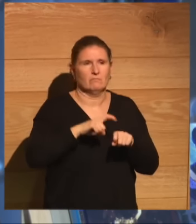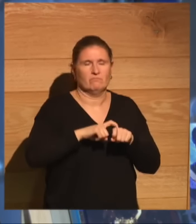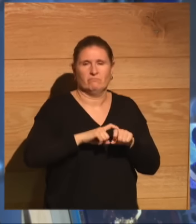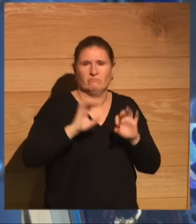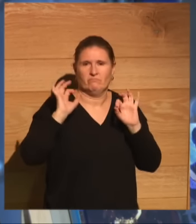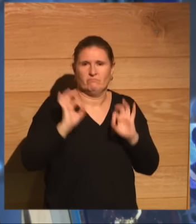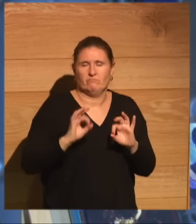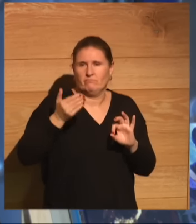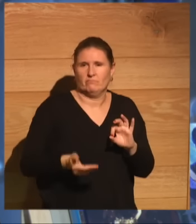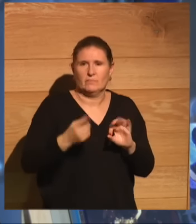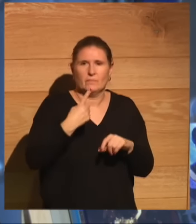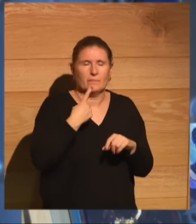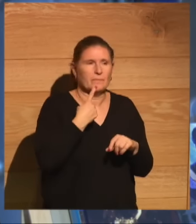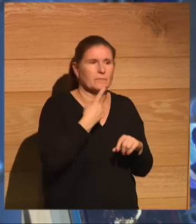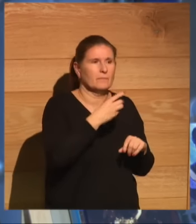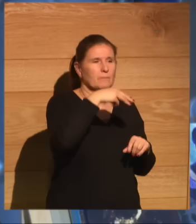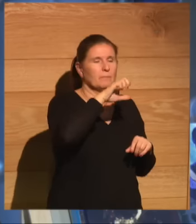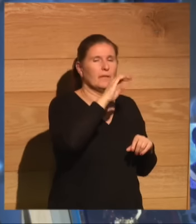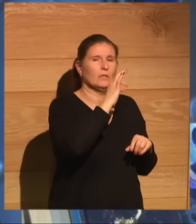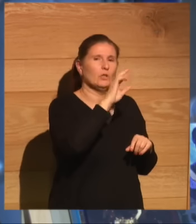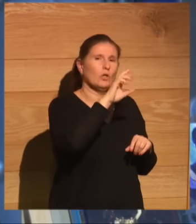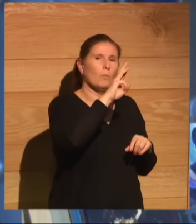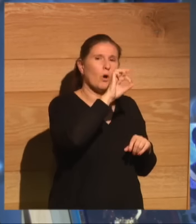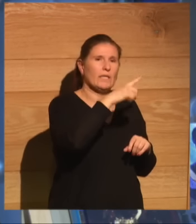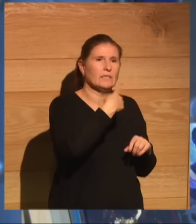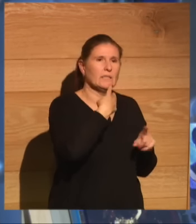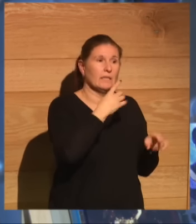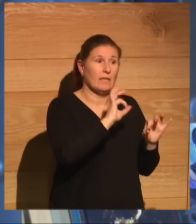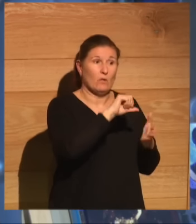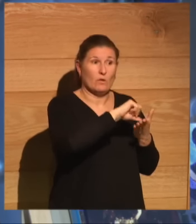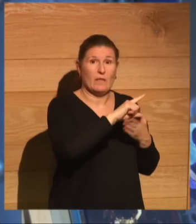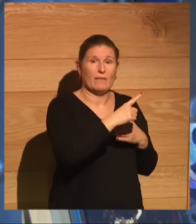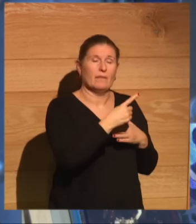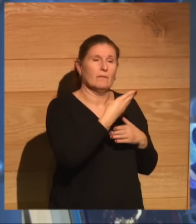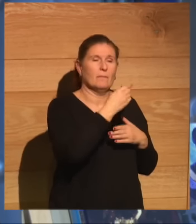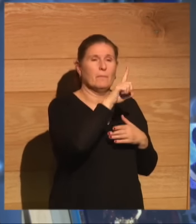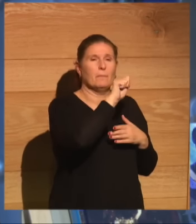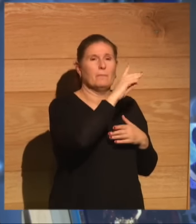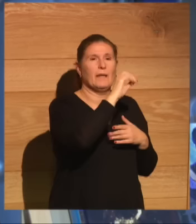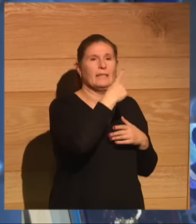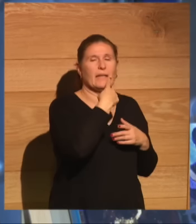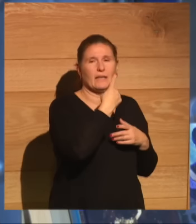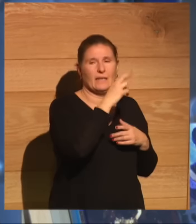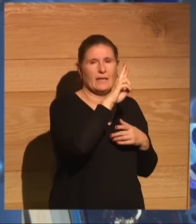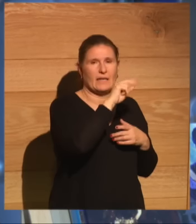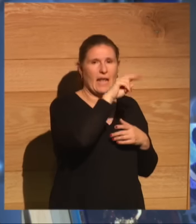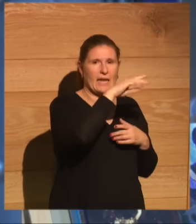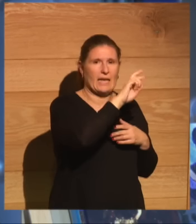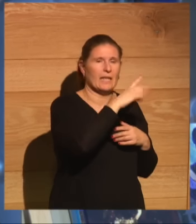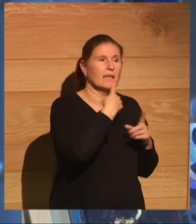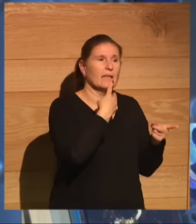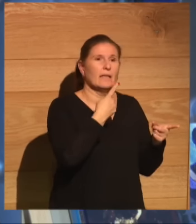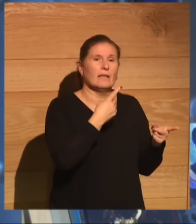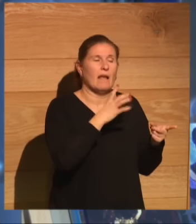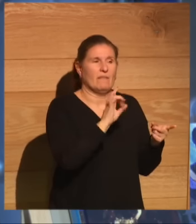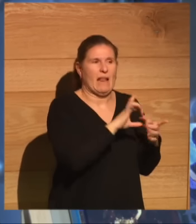del Metrópolis de Fritz Lang y la ciudad de Blade Runner. Trata de huir de ellas, no con excesiva